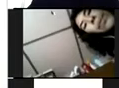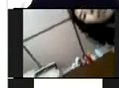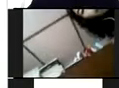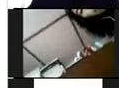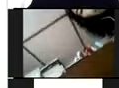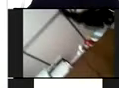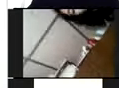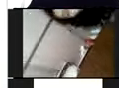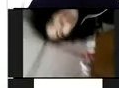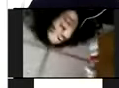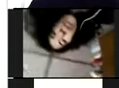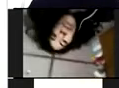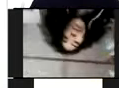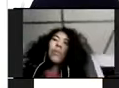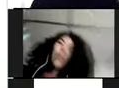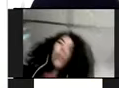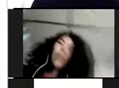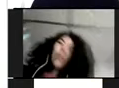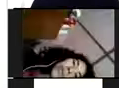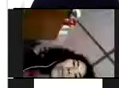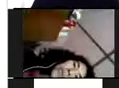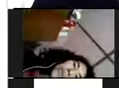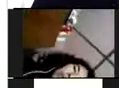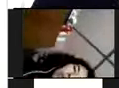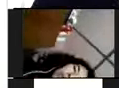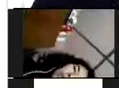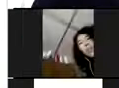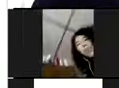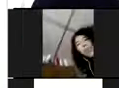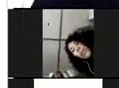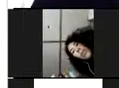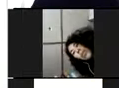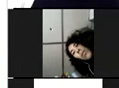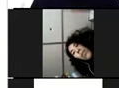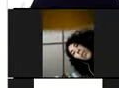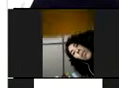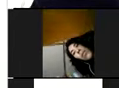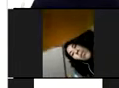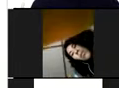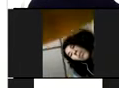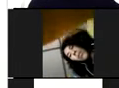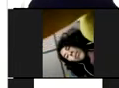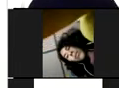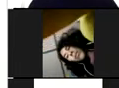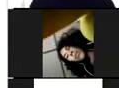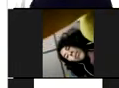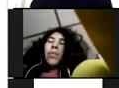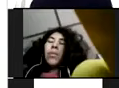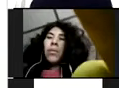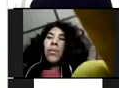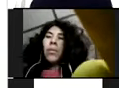Y insisto, la bibliografía es el régimen de sistema de contrataciones cuyo manual